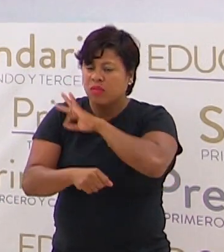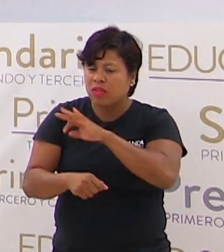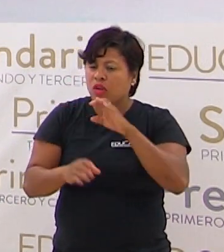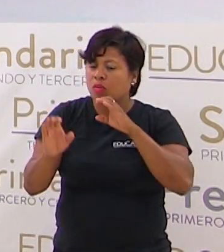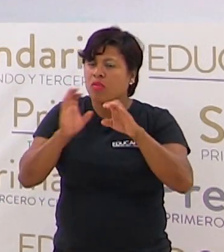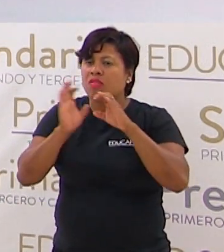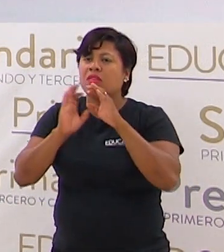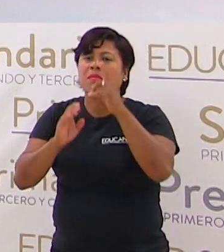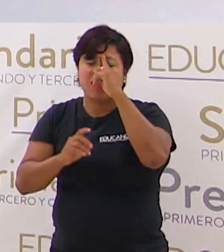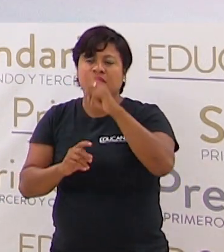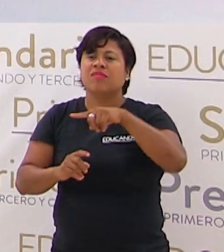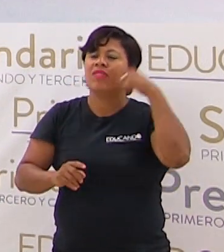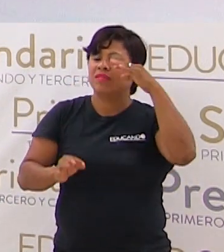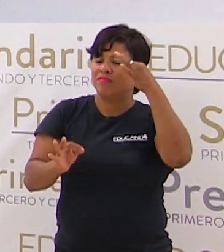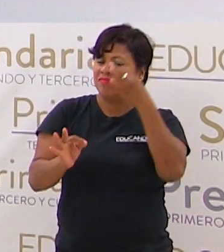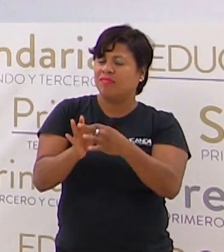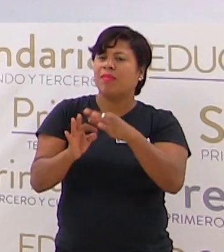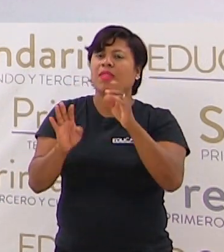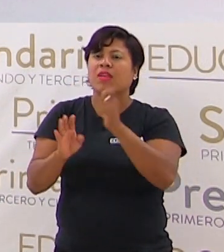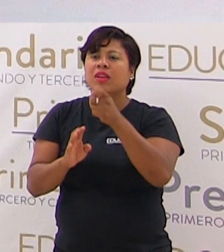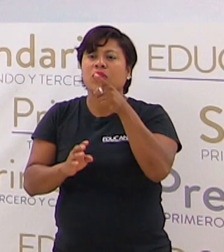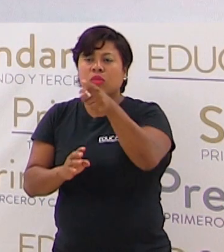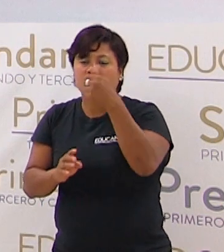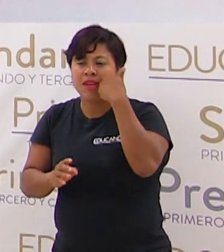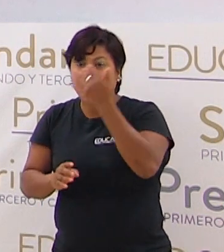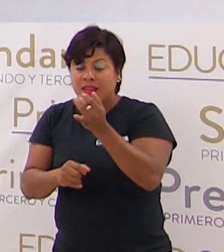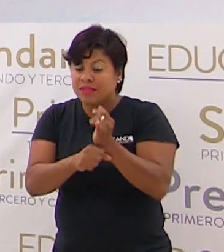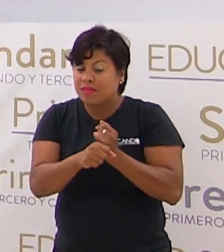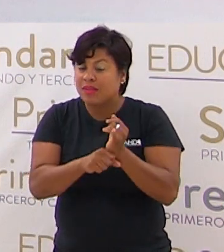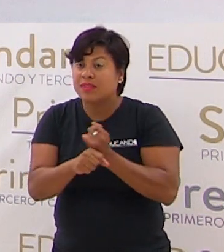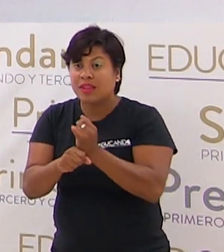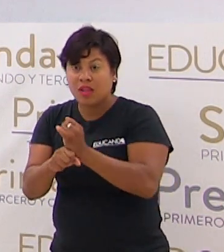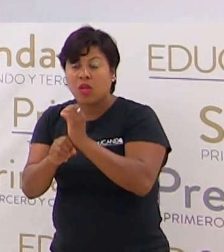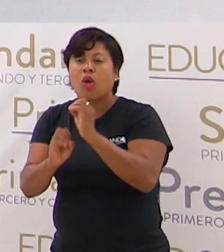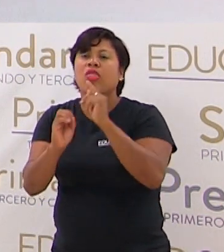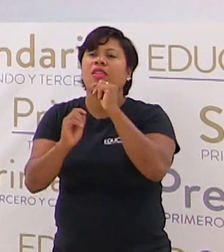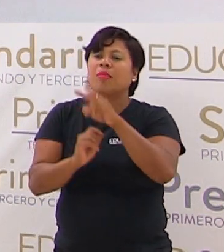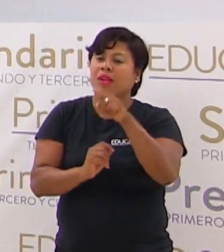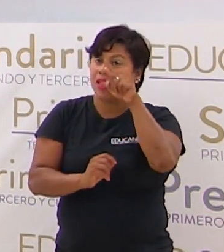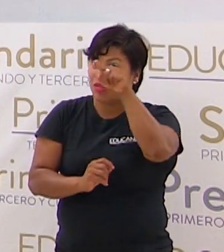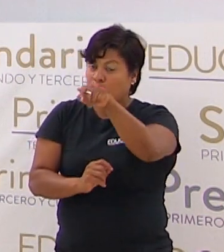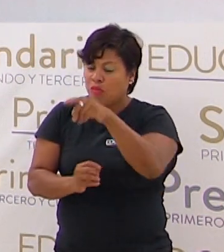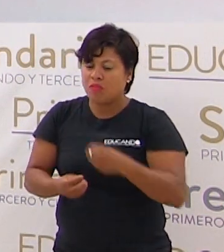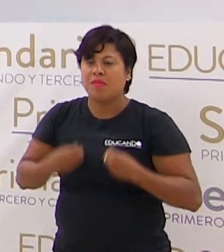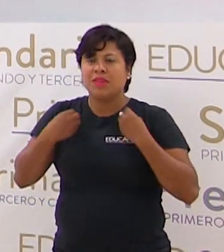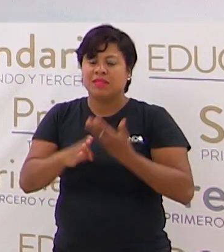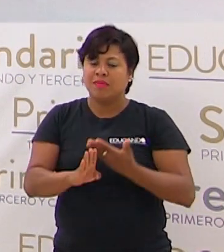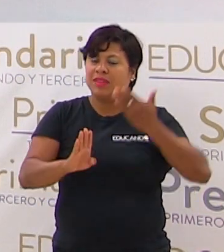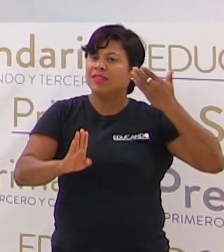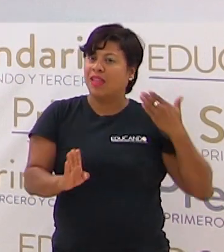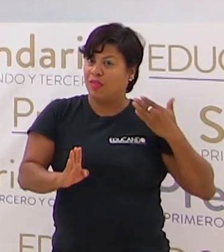definir y comunicar de una forma más exacta lo que tú has investigado o también lo que tú